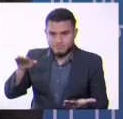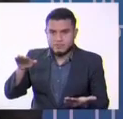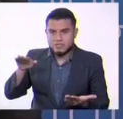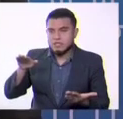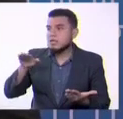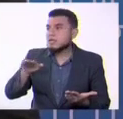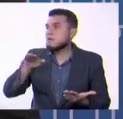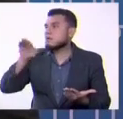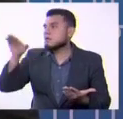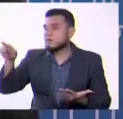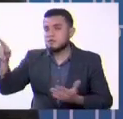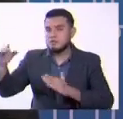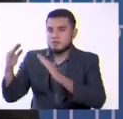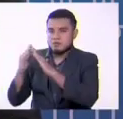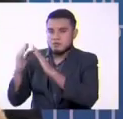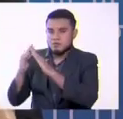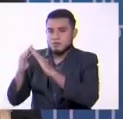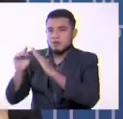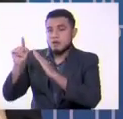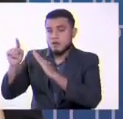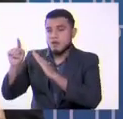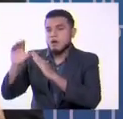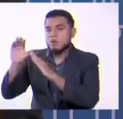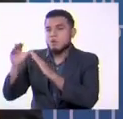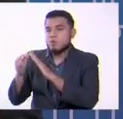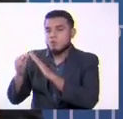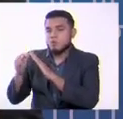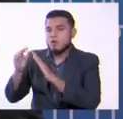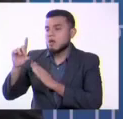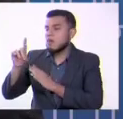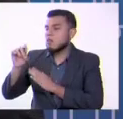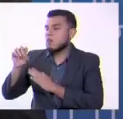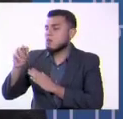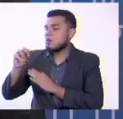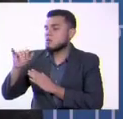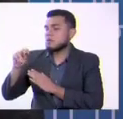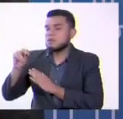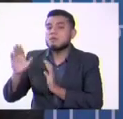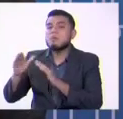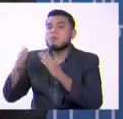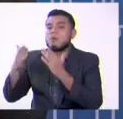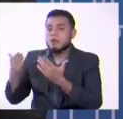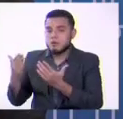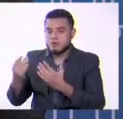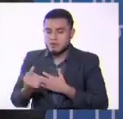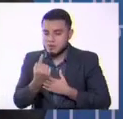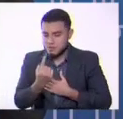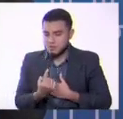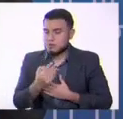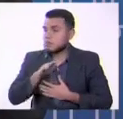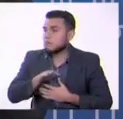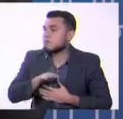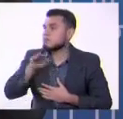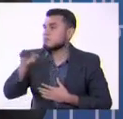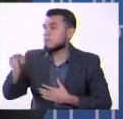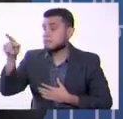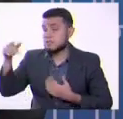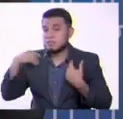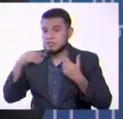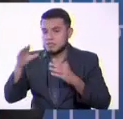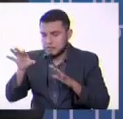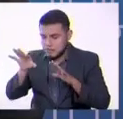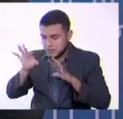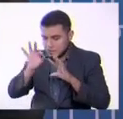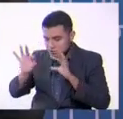se convierte en la cultura dominante. ¿Por qué? Cuando el migrante llega, tiene que adoptar elementos de